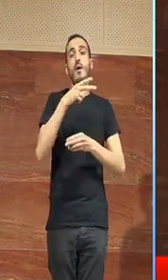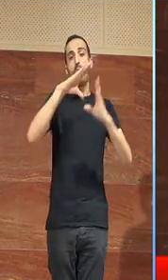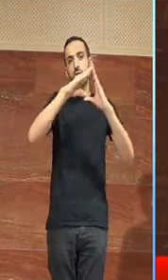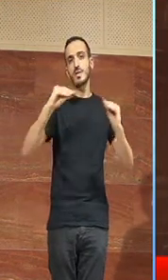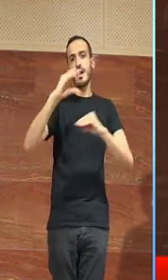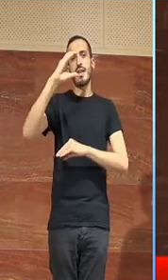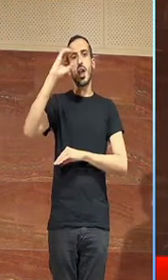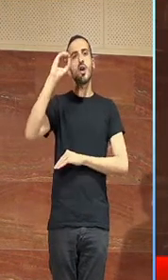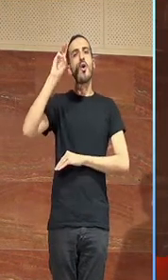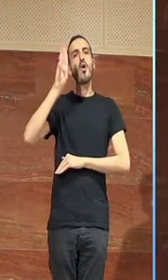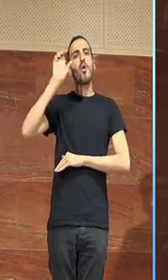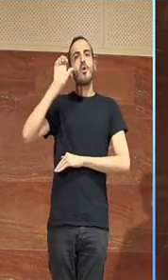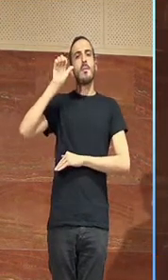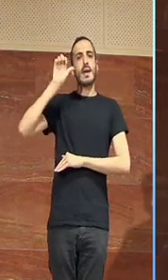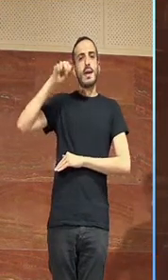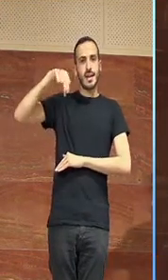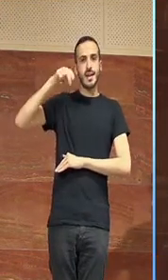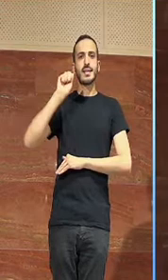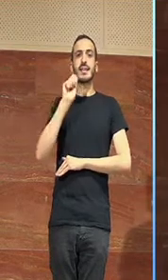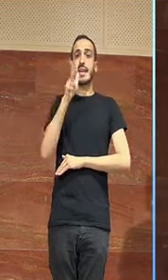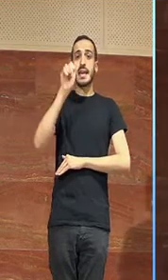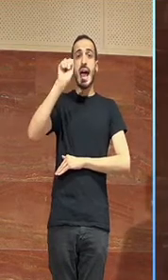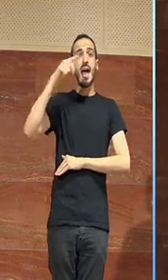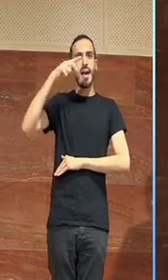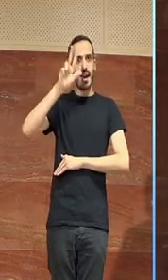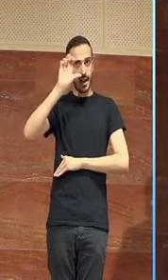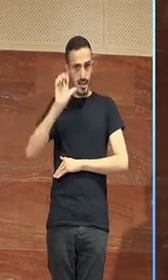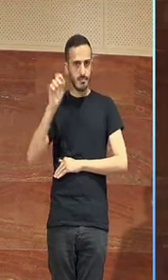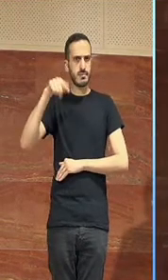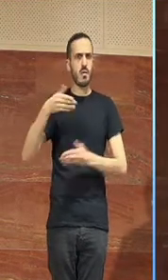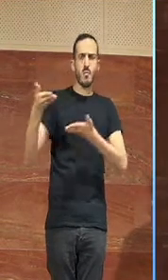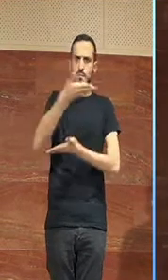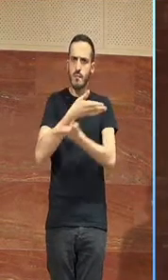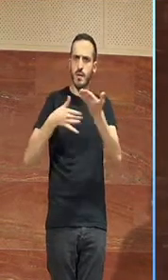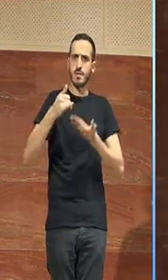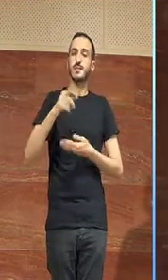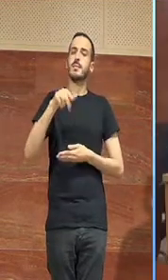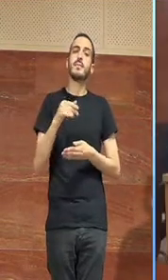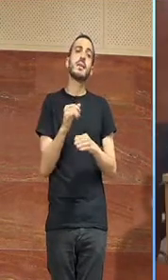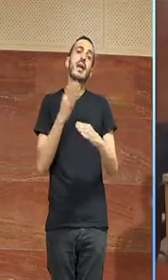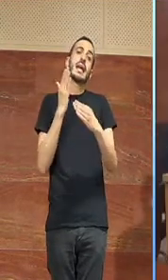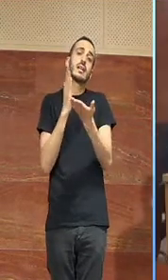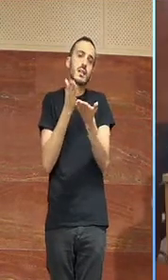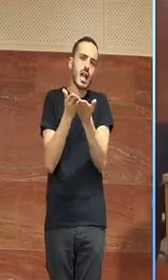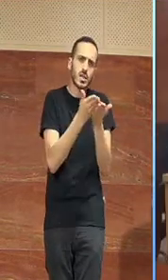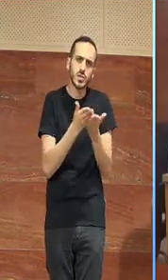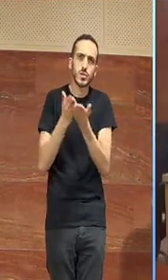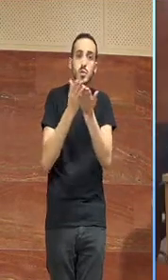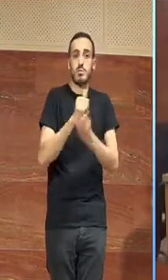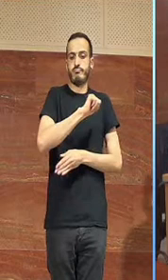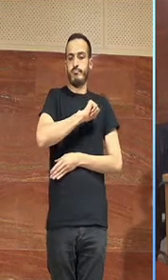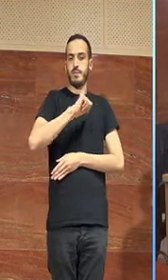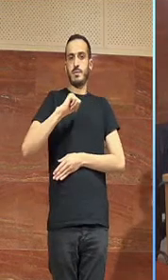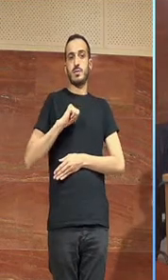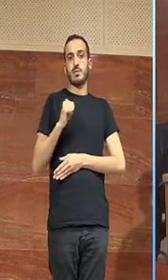con oficinas de arquitectos daneses. Ahora cuenta con un estudio independiente con Milla y Navarro,